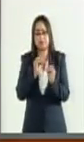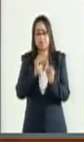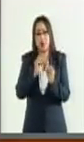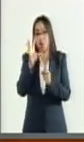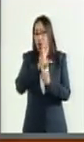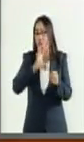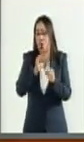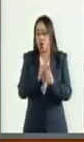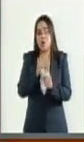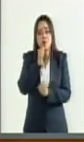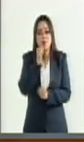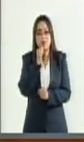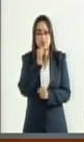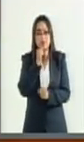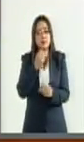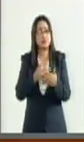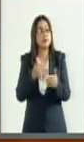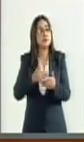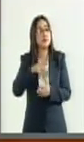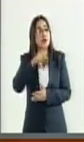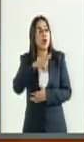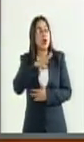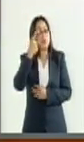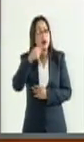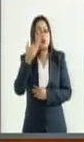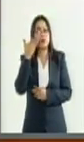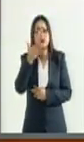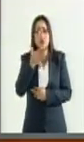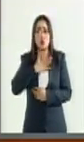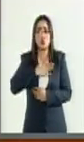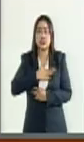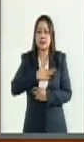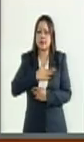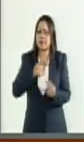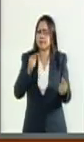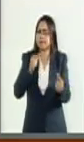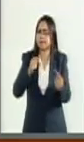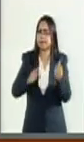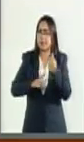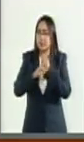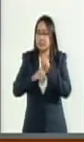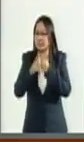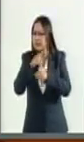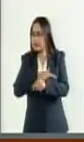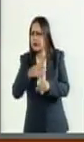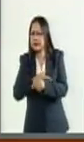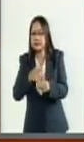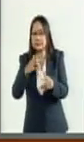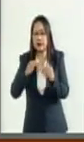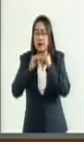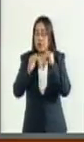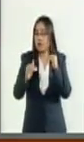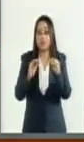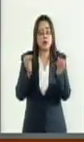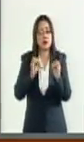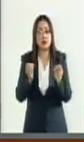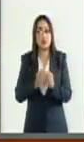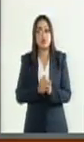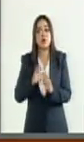la exigibilidad de justicia no sea equitativa. Por ejemplo, en materia de